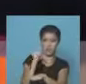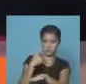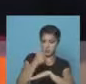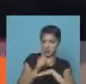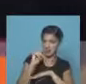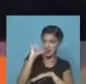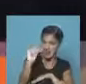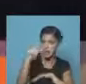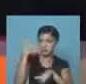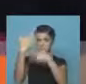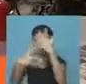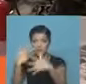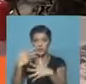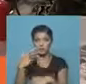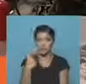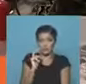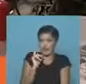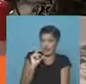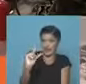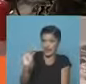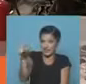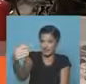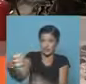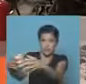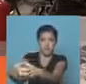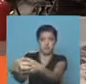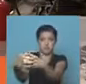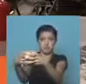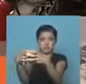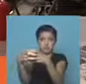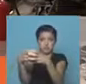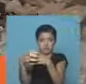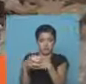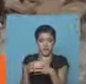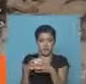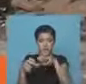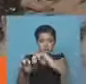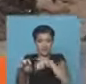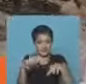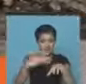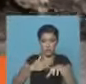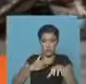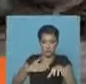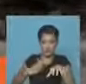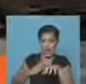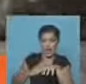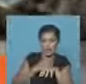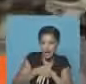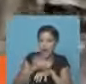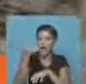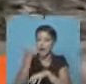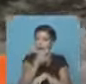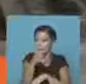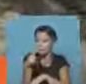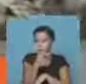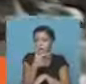el disturbio. Estábamos muy lejos, ellos vinieron hasta nuestra sede, entraron, hay cámaras del circuito